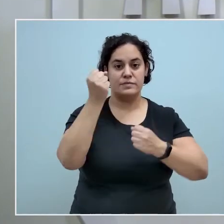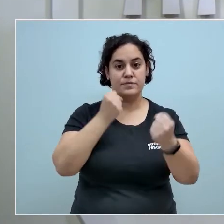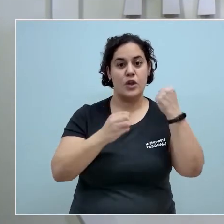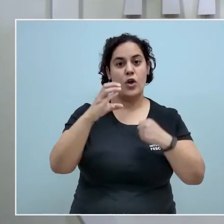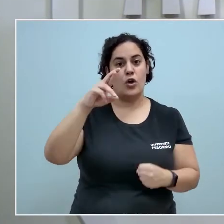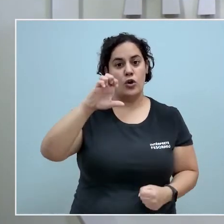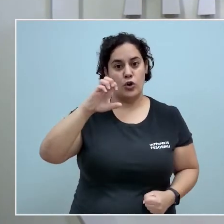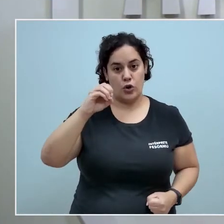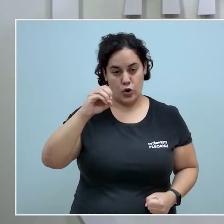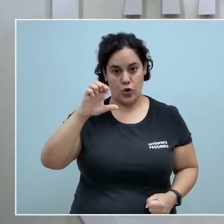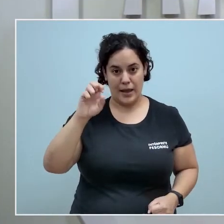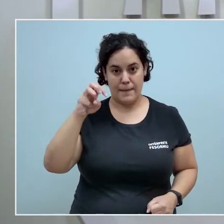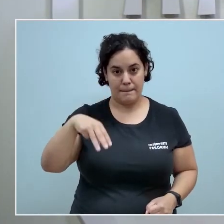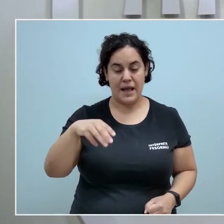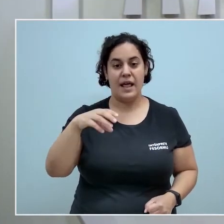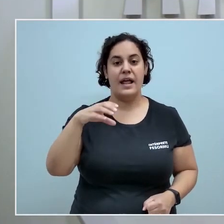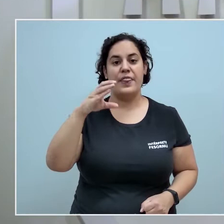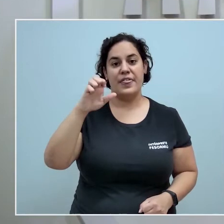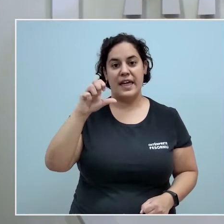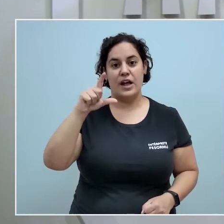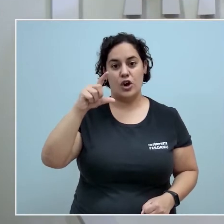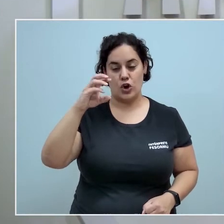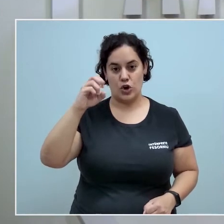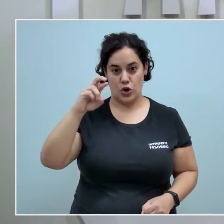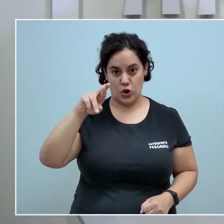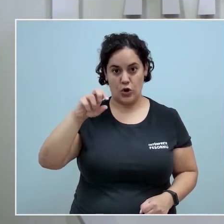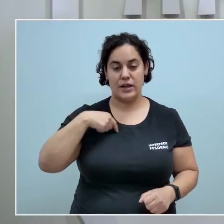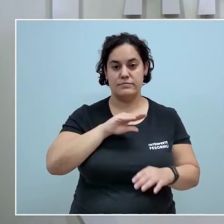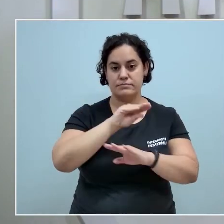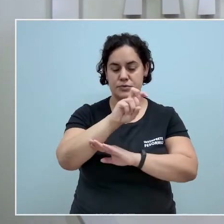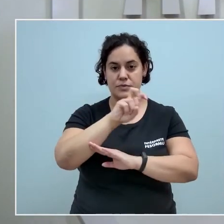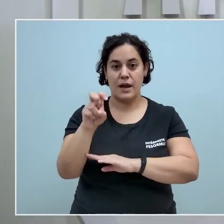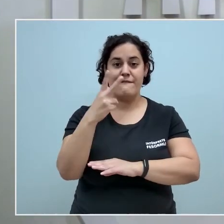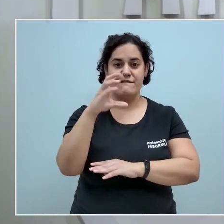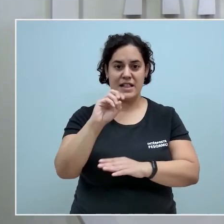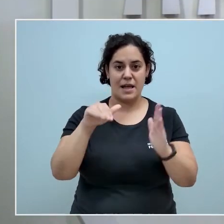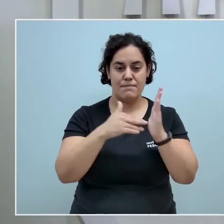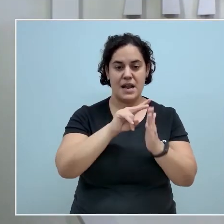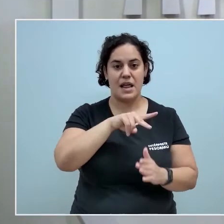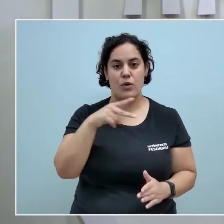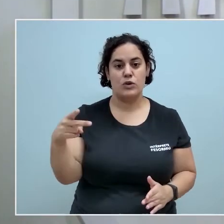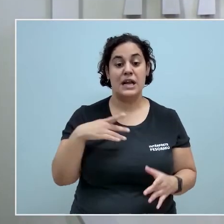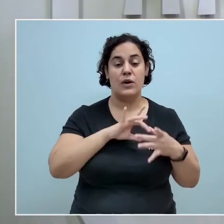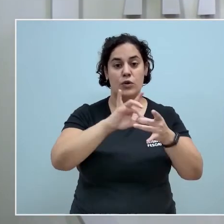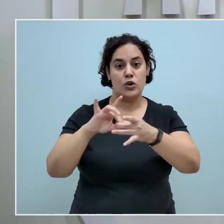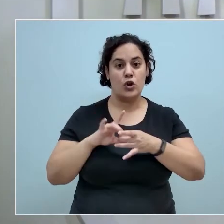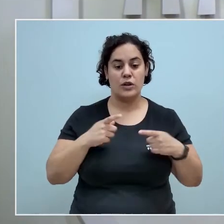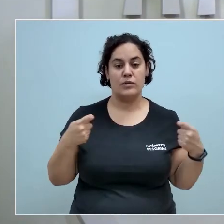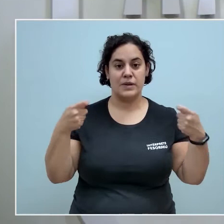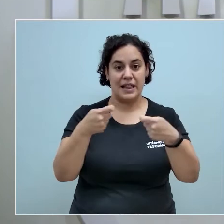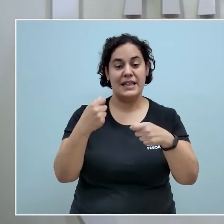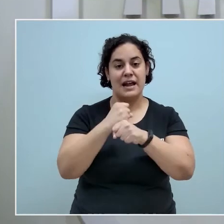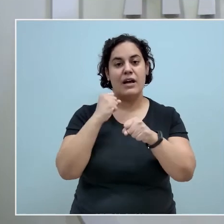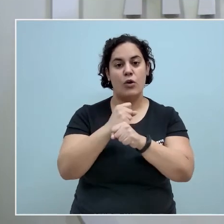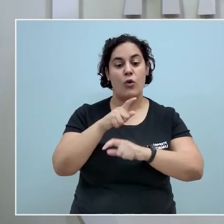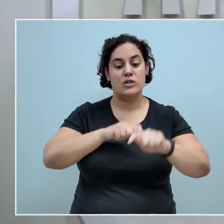CROEM, COEC y CECLOR, así como otra subvención por importe de 20.000 euros a la Unión de Cooperativas de Trabajo Asociado de la